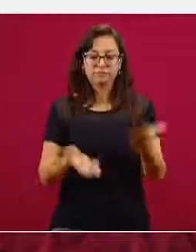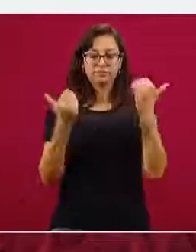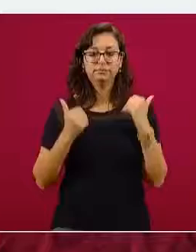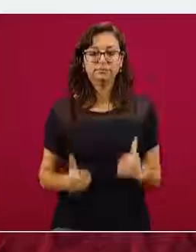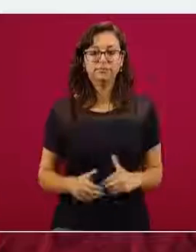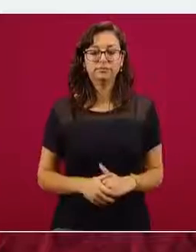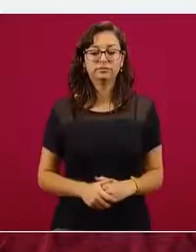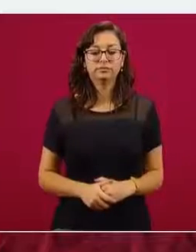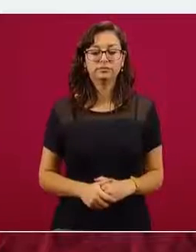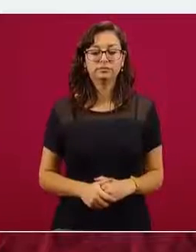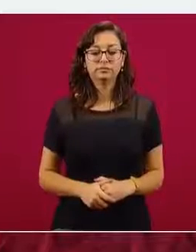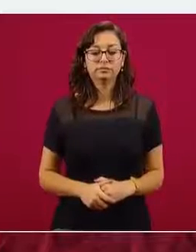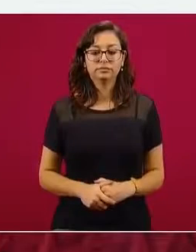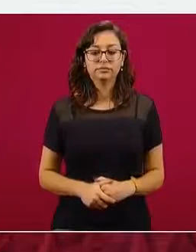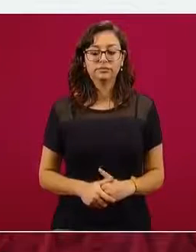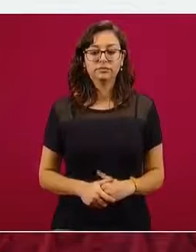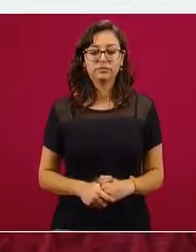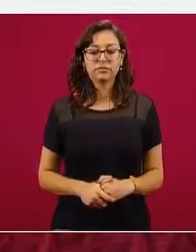favor.